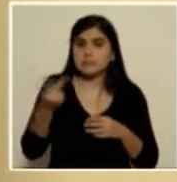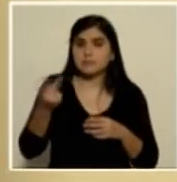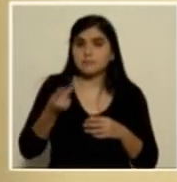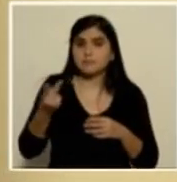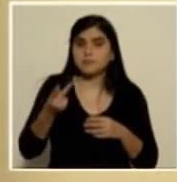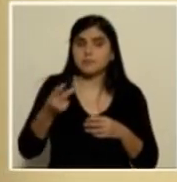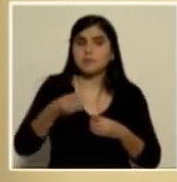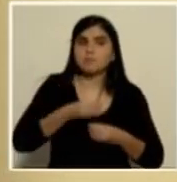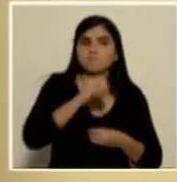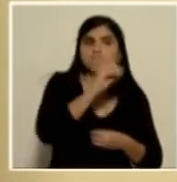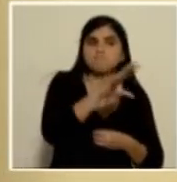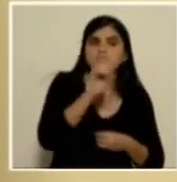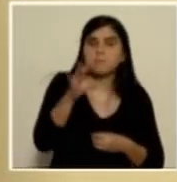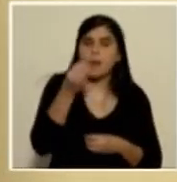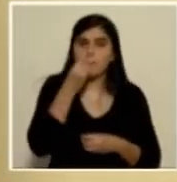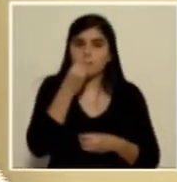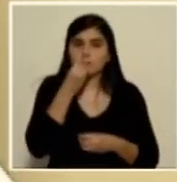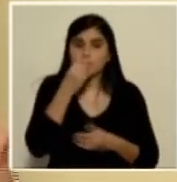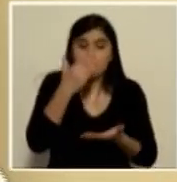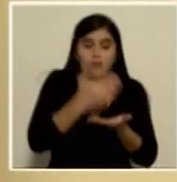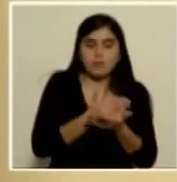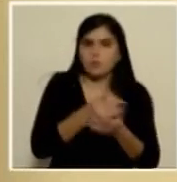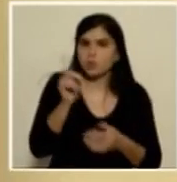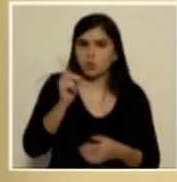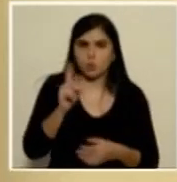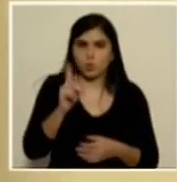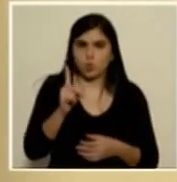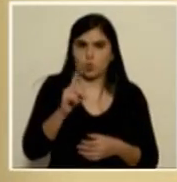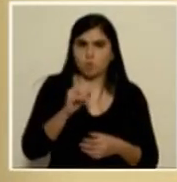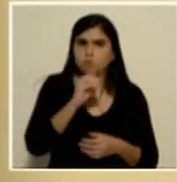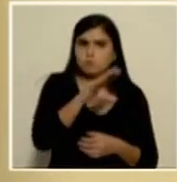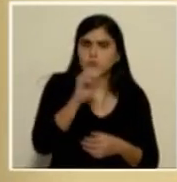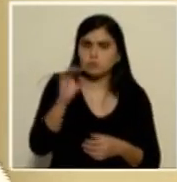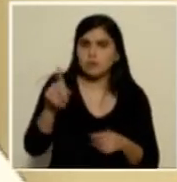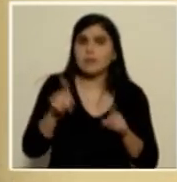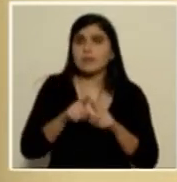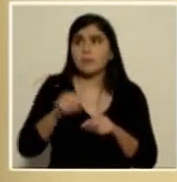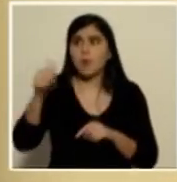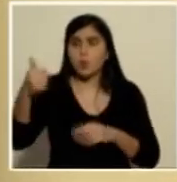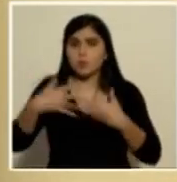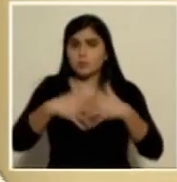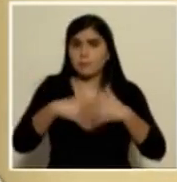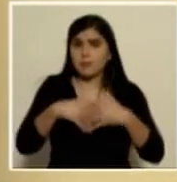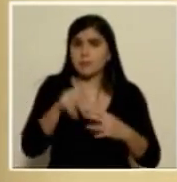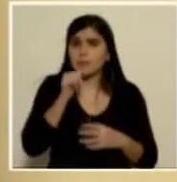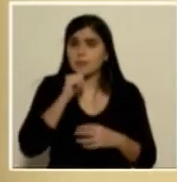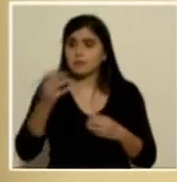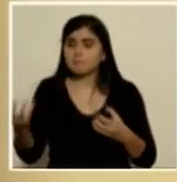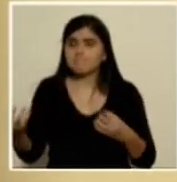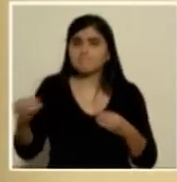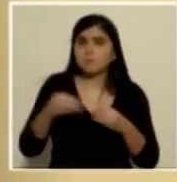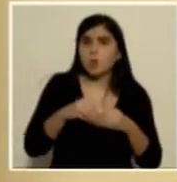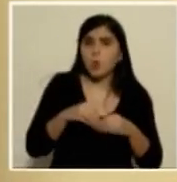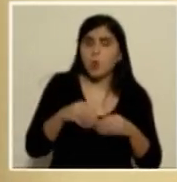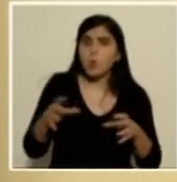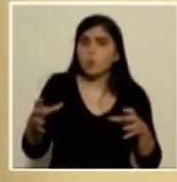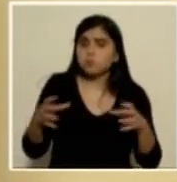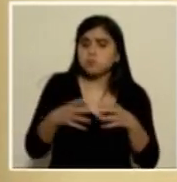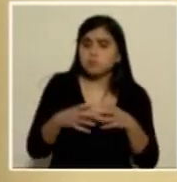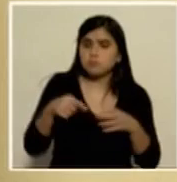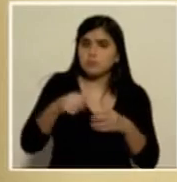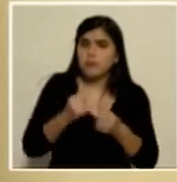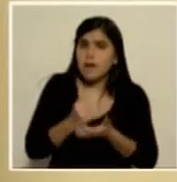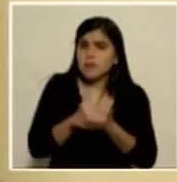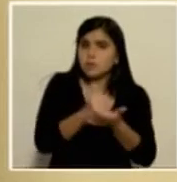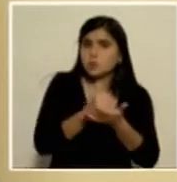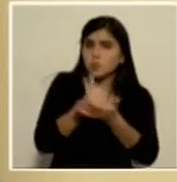de alimentación y no se han detenido. Y también hay otras organizaciones del sector privado que se han unido a poder reforzar estas ayudas